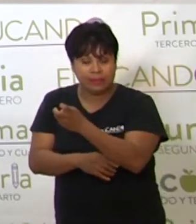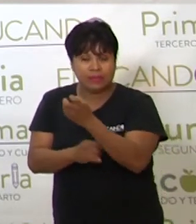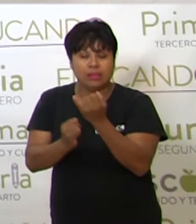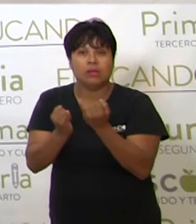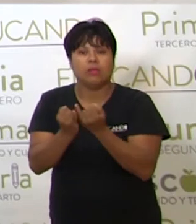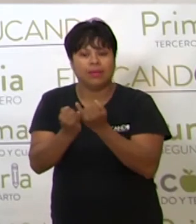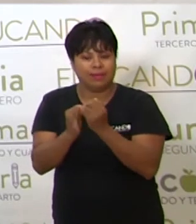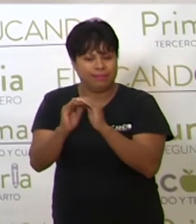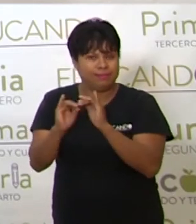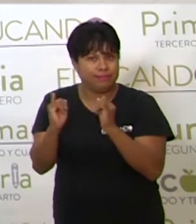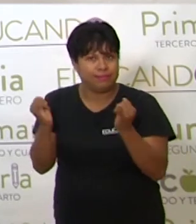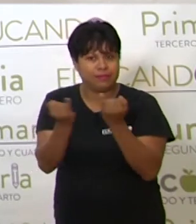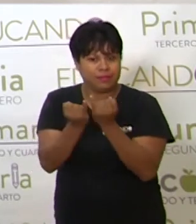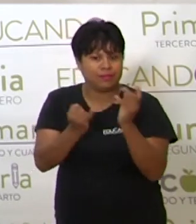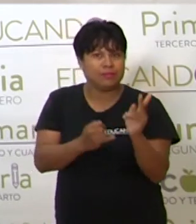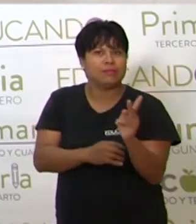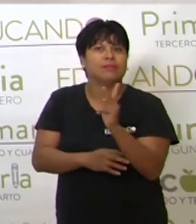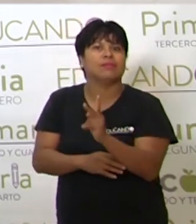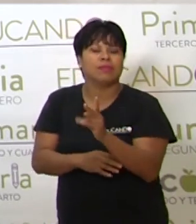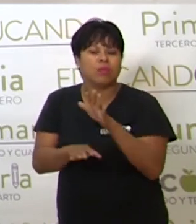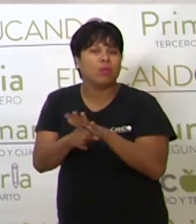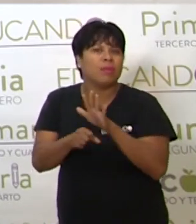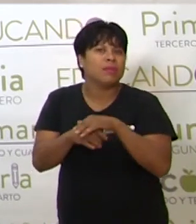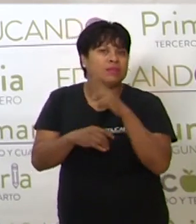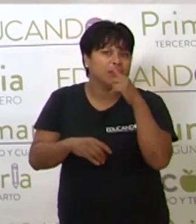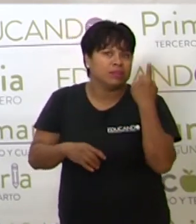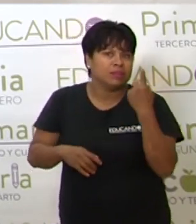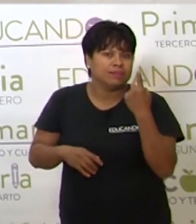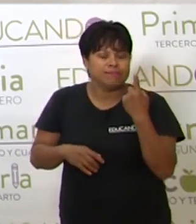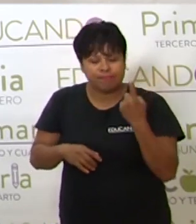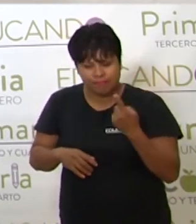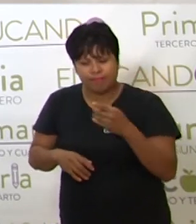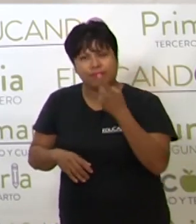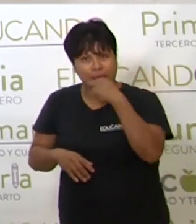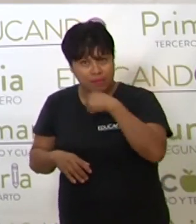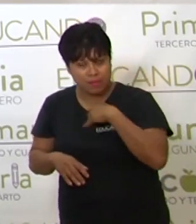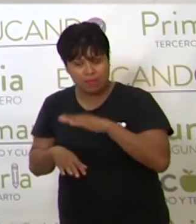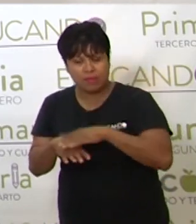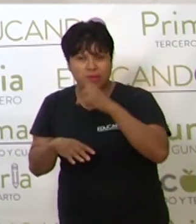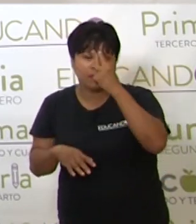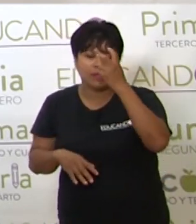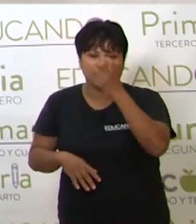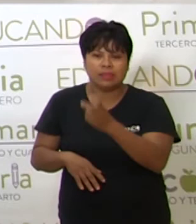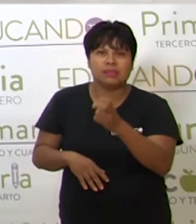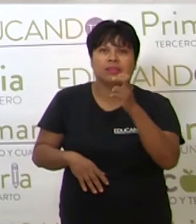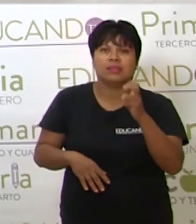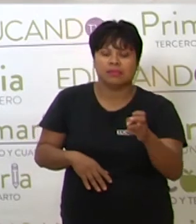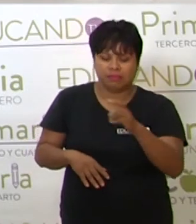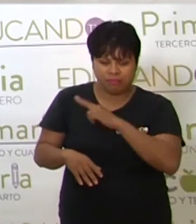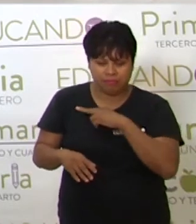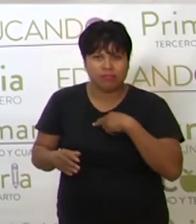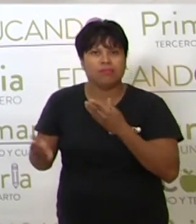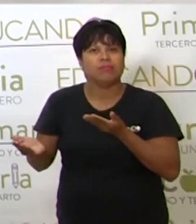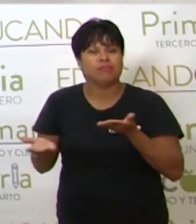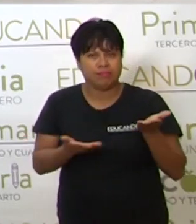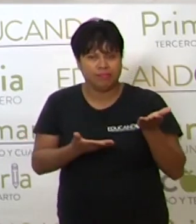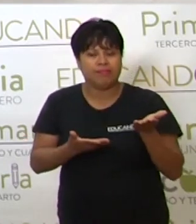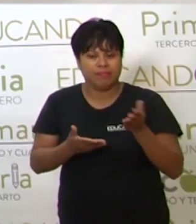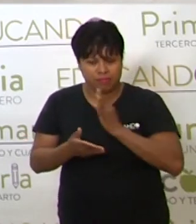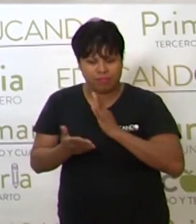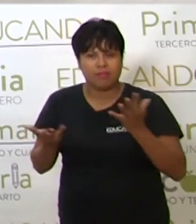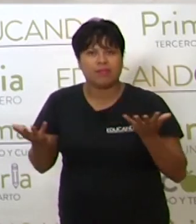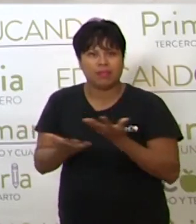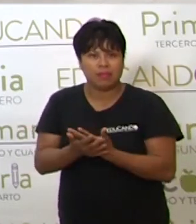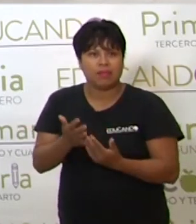fusionar con este caso les hace más fácil también se me hace más fácil que éste lo llevemos acá y comentamos